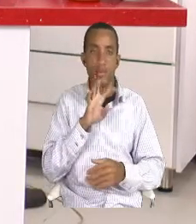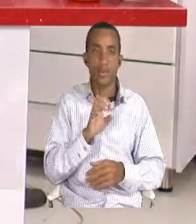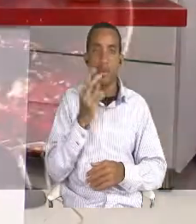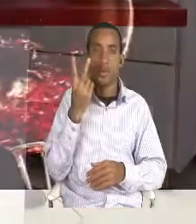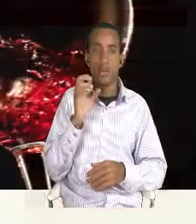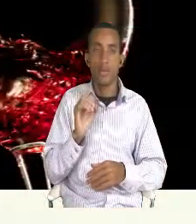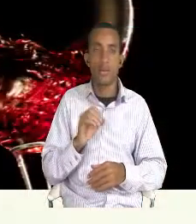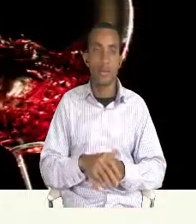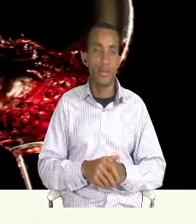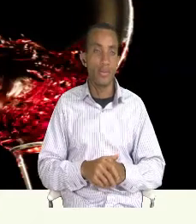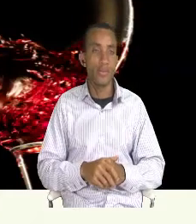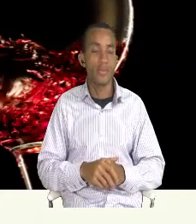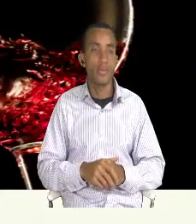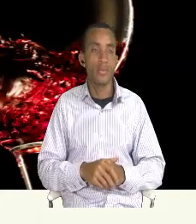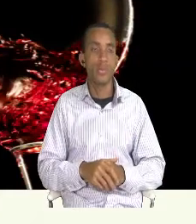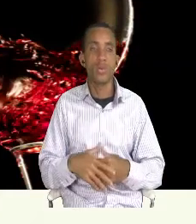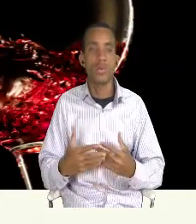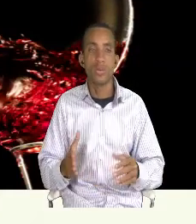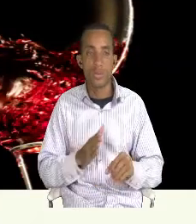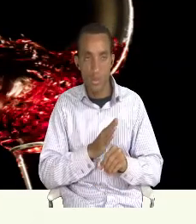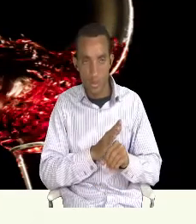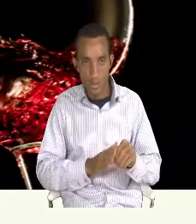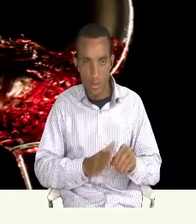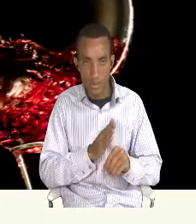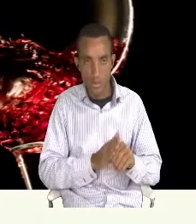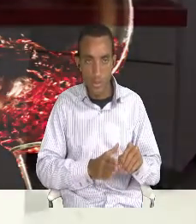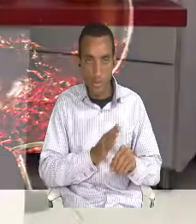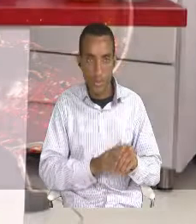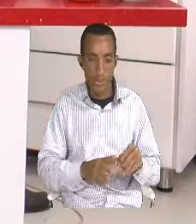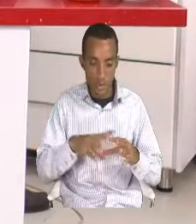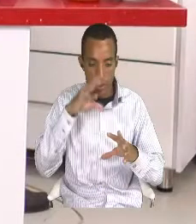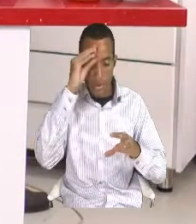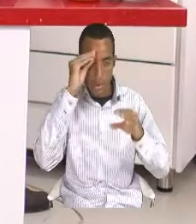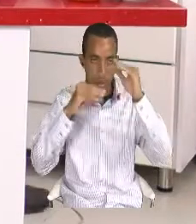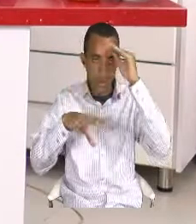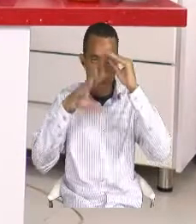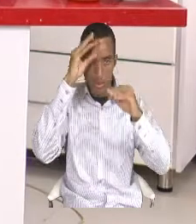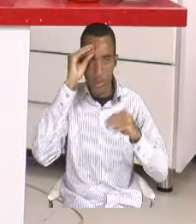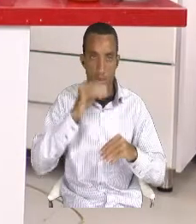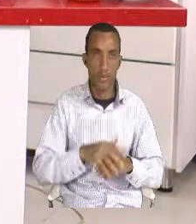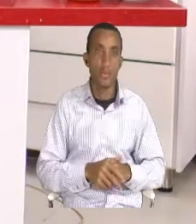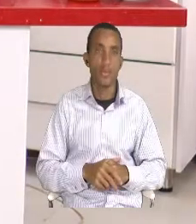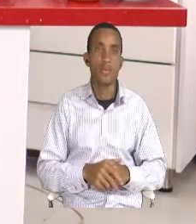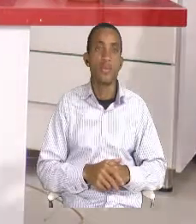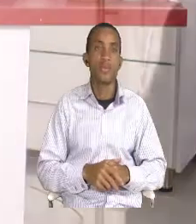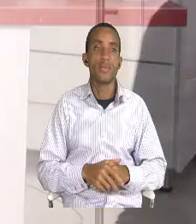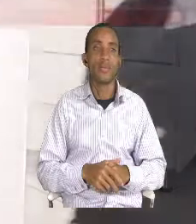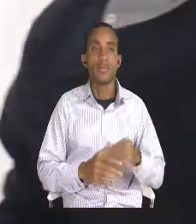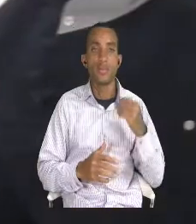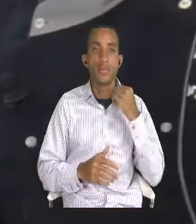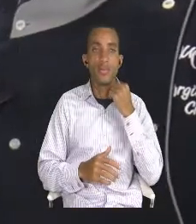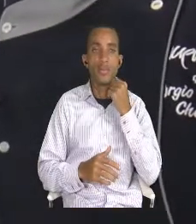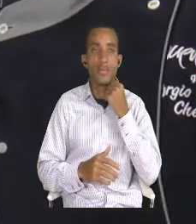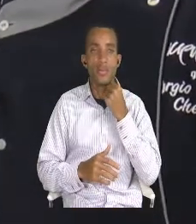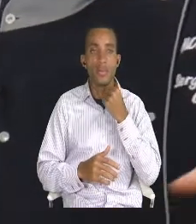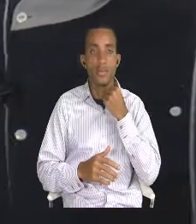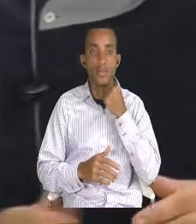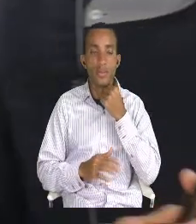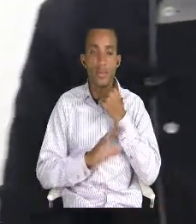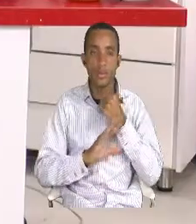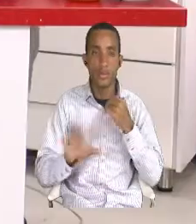Plaza. Claro, ¿cómo te va? Rochi. ¿Cómo te ha ido con el corte? Súper. Aquí vamos aprendiendo. Vamos aprendiendo, sí, señor. Acá yo un poco me escapé. Como nerviosa, pero ya